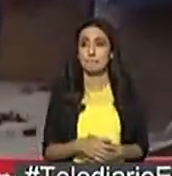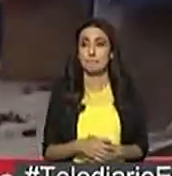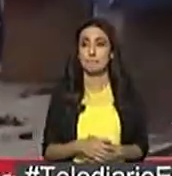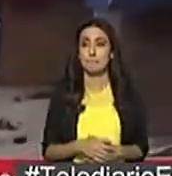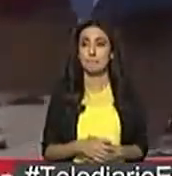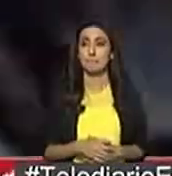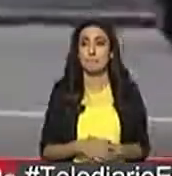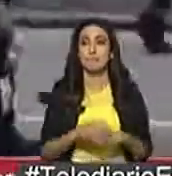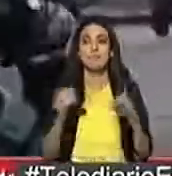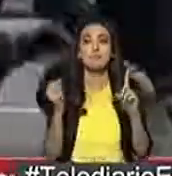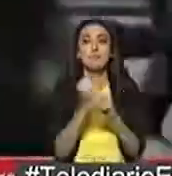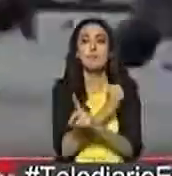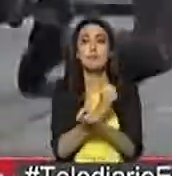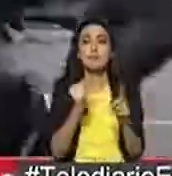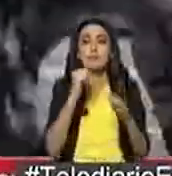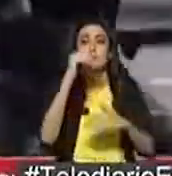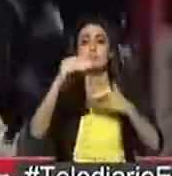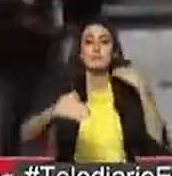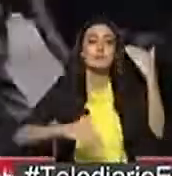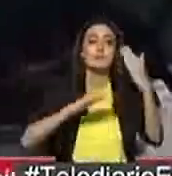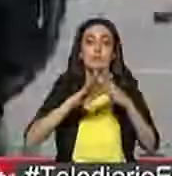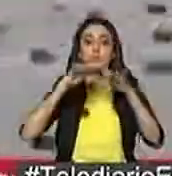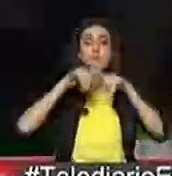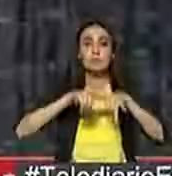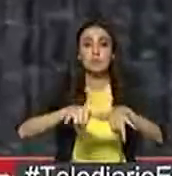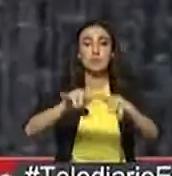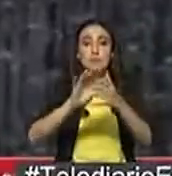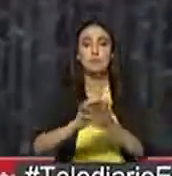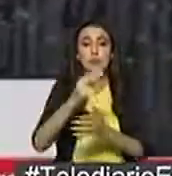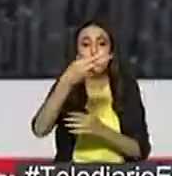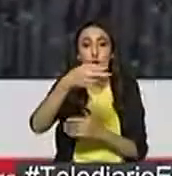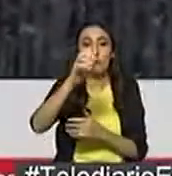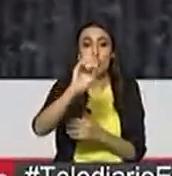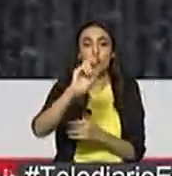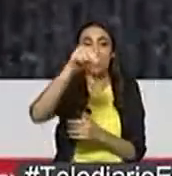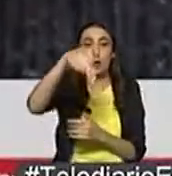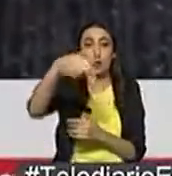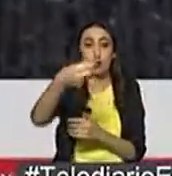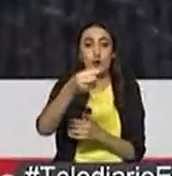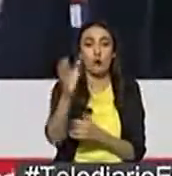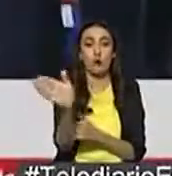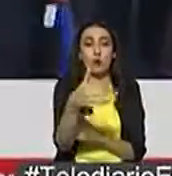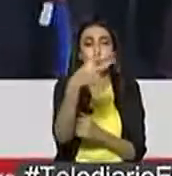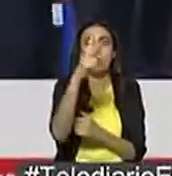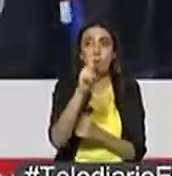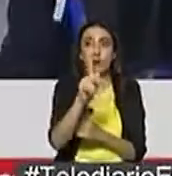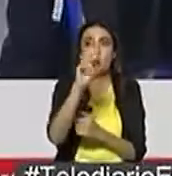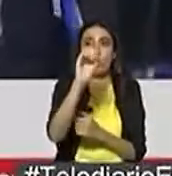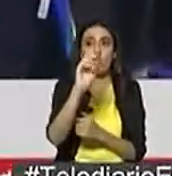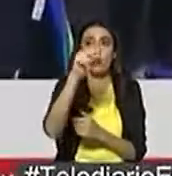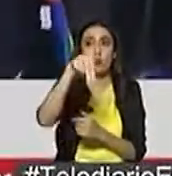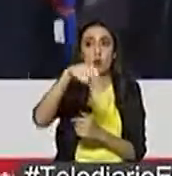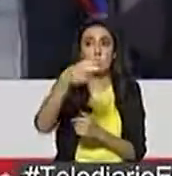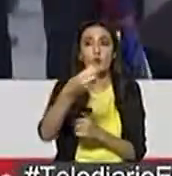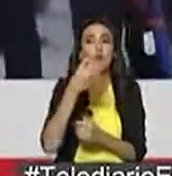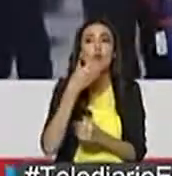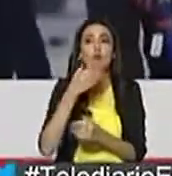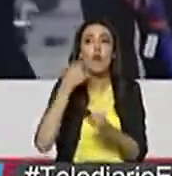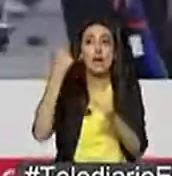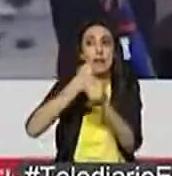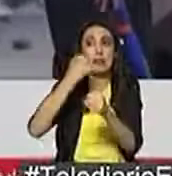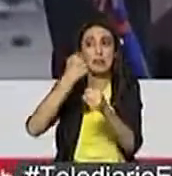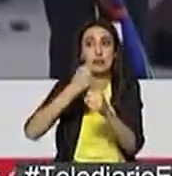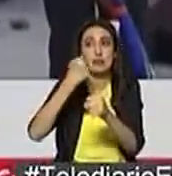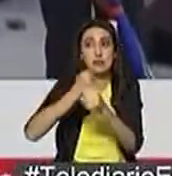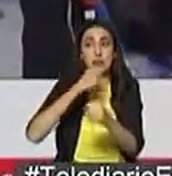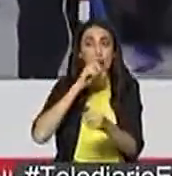La violencia y los enfrentamientos en Hong Kong dejan la primera víctima relacionada directamente con las protestas. Se trata de un trabajador de limpieza